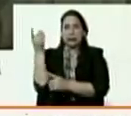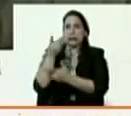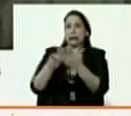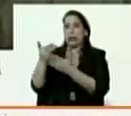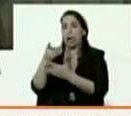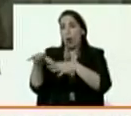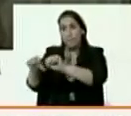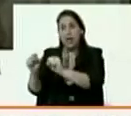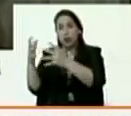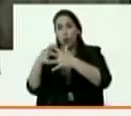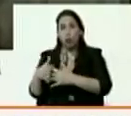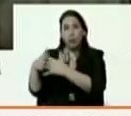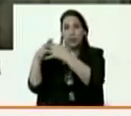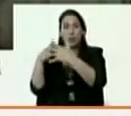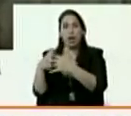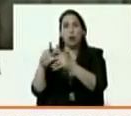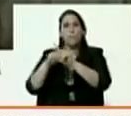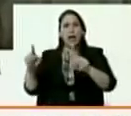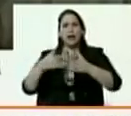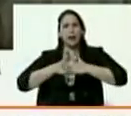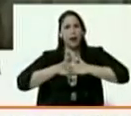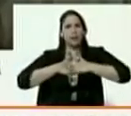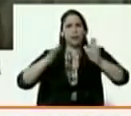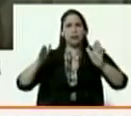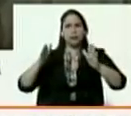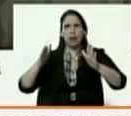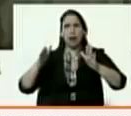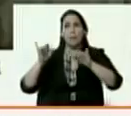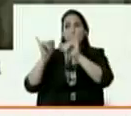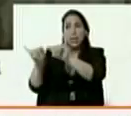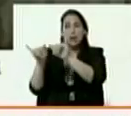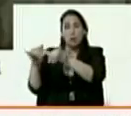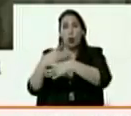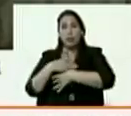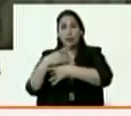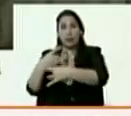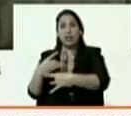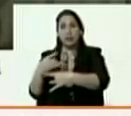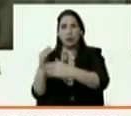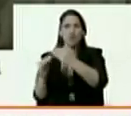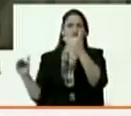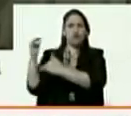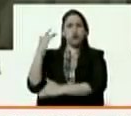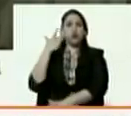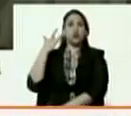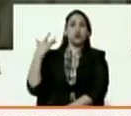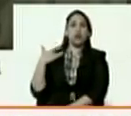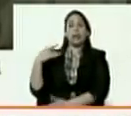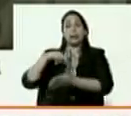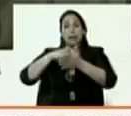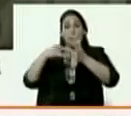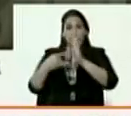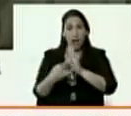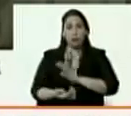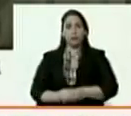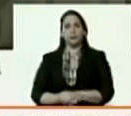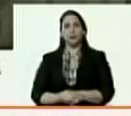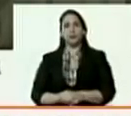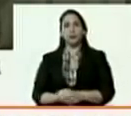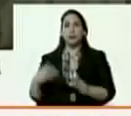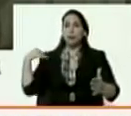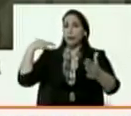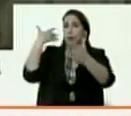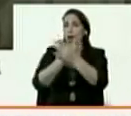imperio norteamericano para garantizar sus propios intereses hegemónicos. Sin embargo, durante la Guerra